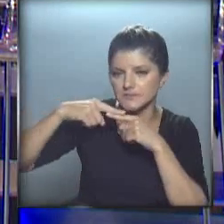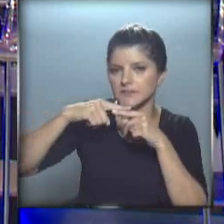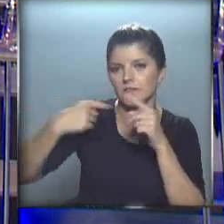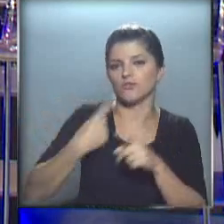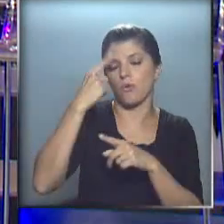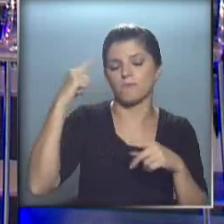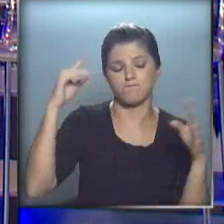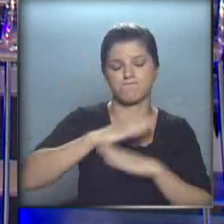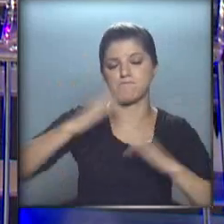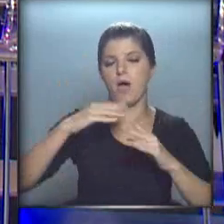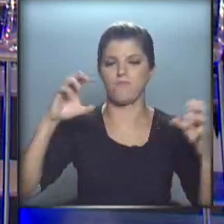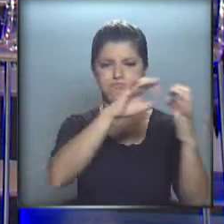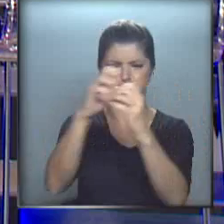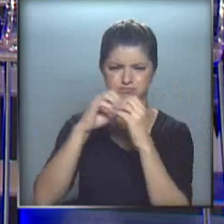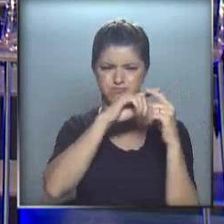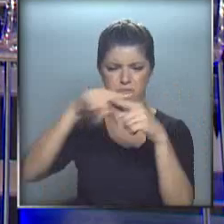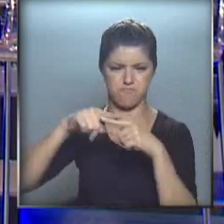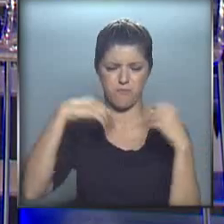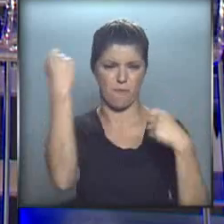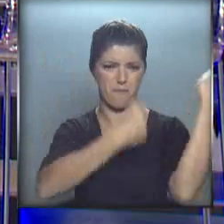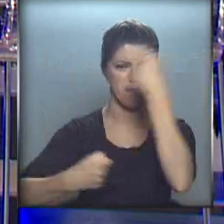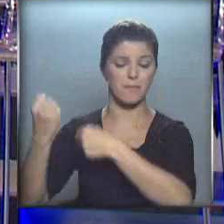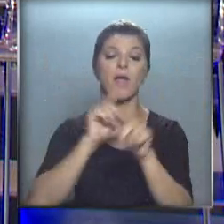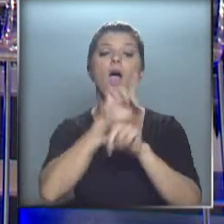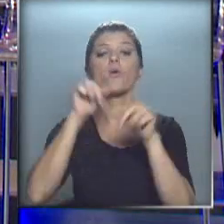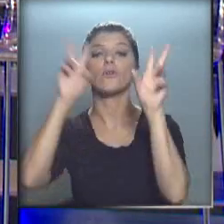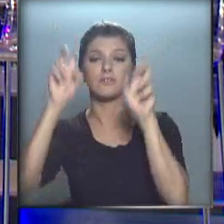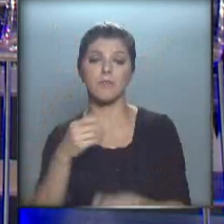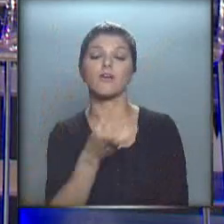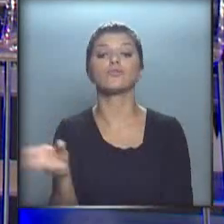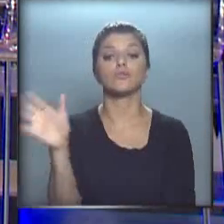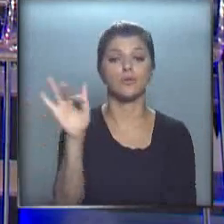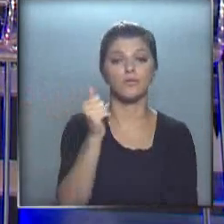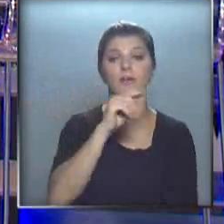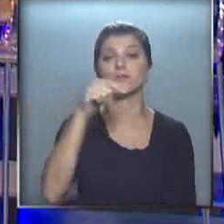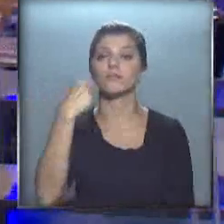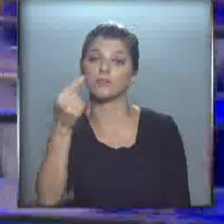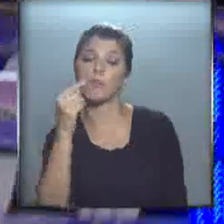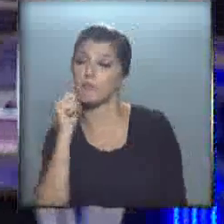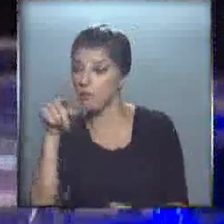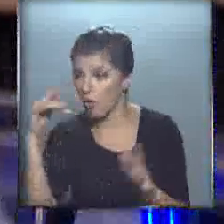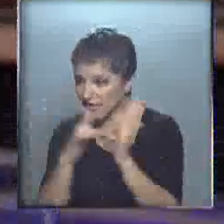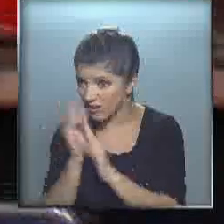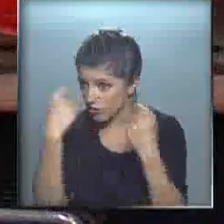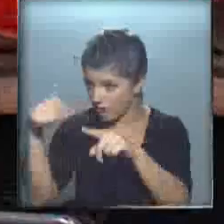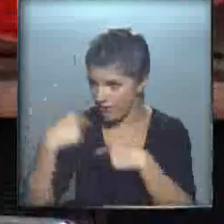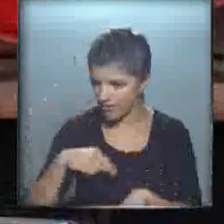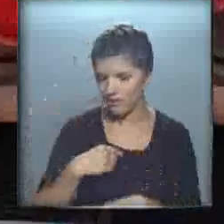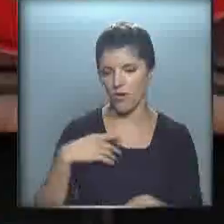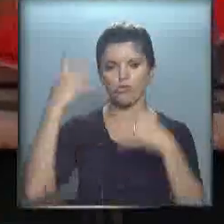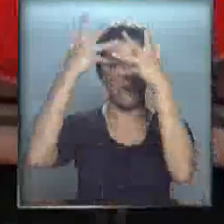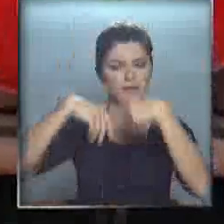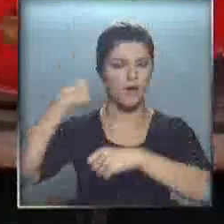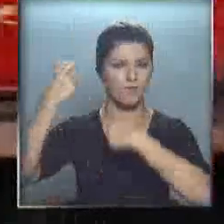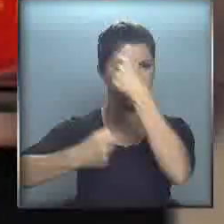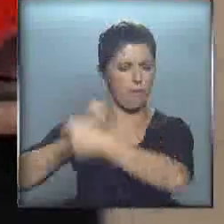aguantan más y se agarran. Hay temas que son más complicados, que son del día a día. Hay otros temas que son porque vos sos de otra religión. Hay otro tema porque vos